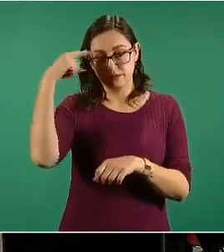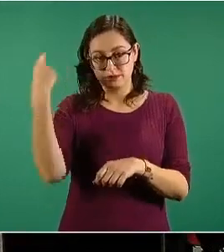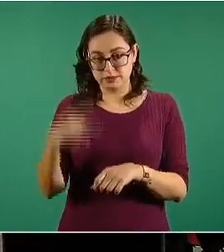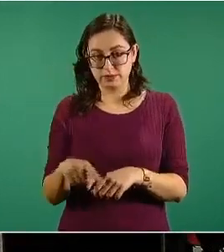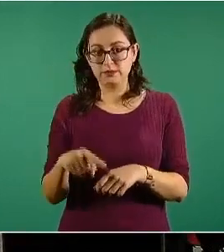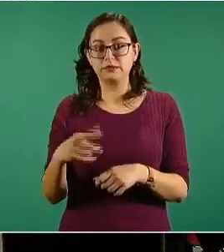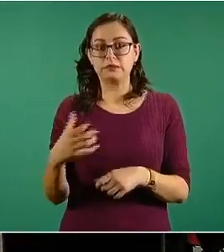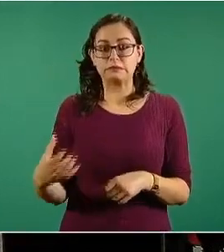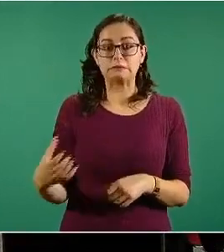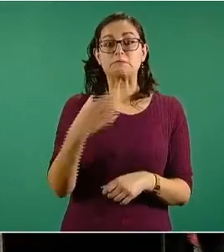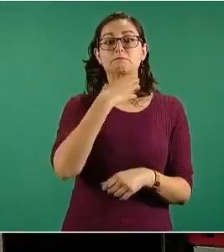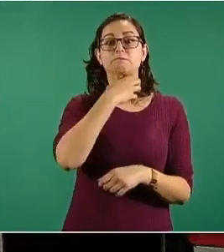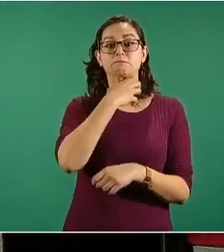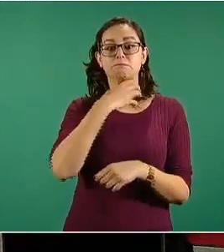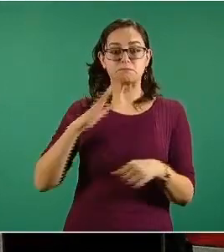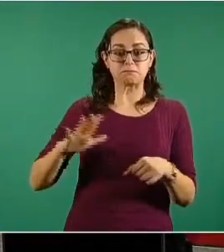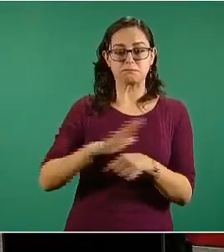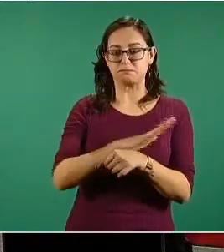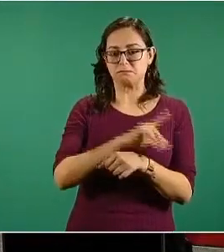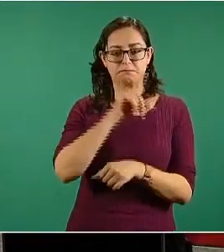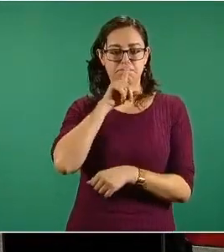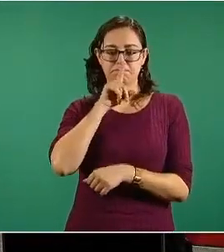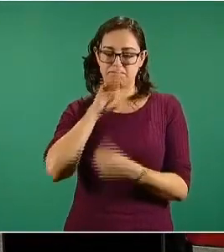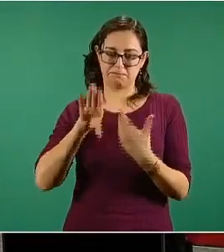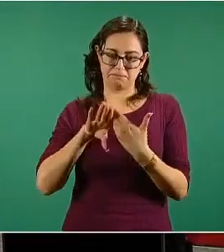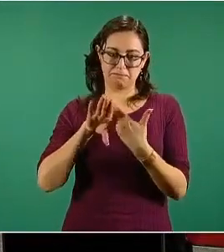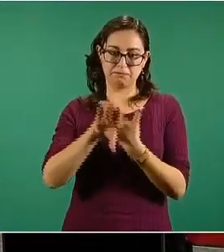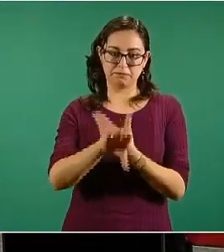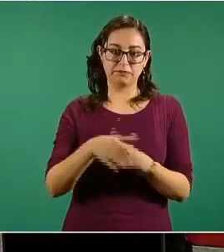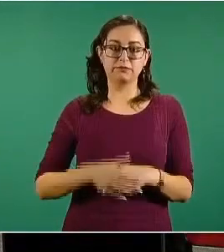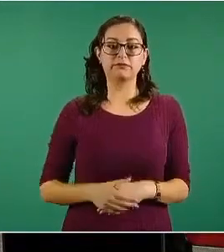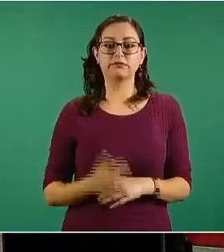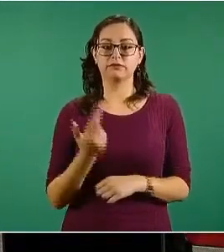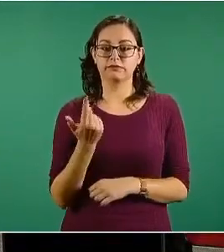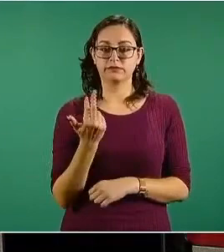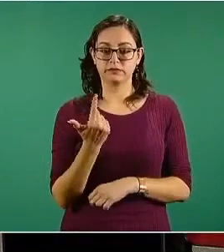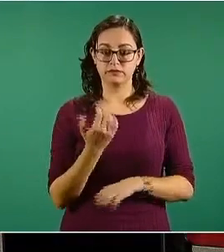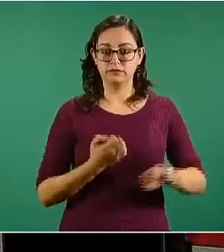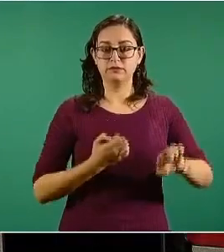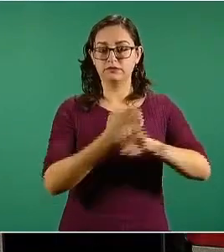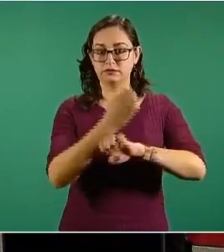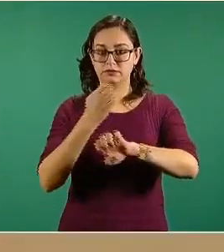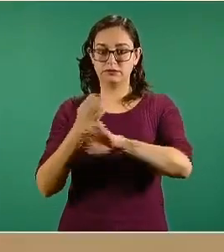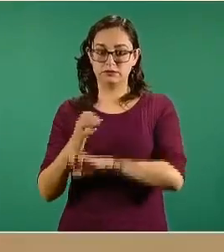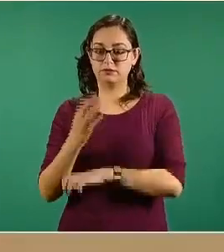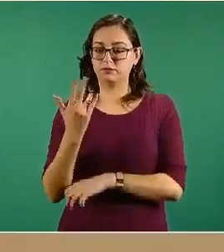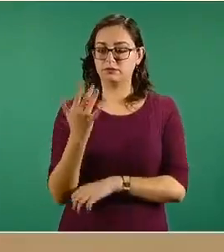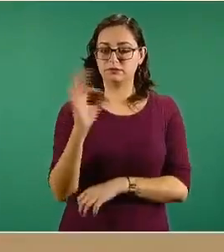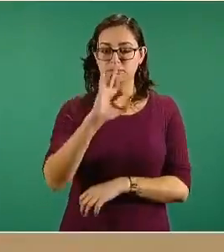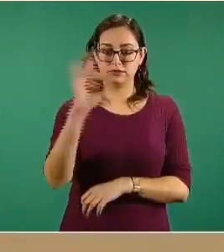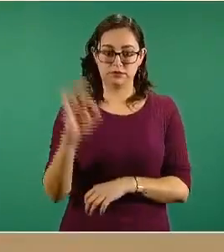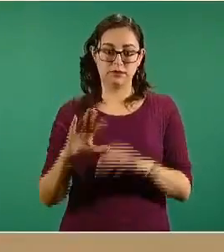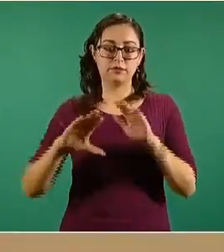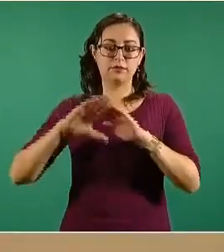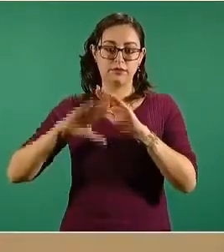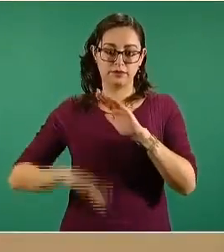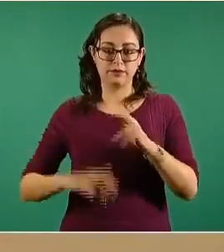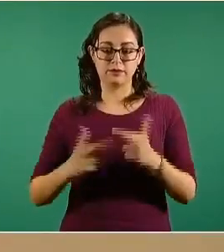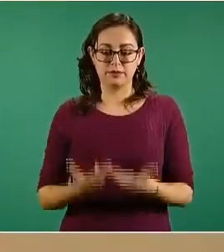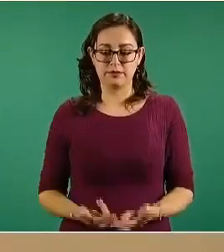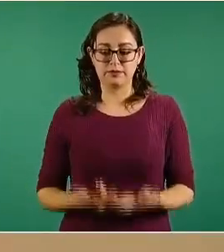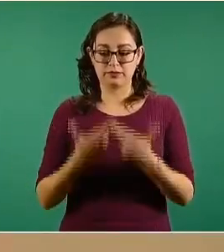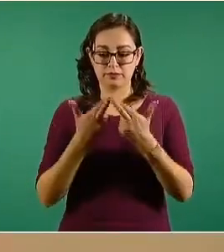las saturaciones de más del 70%. 25 entidades federativas tienen menos del 50% de